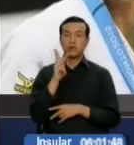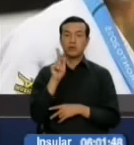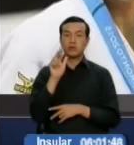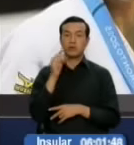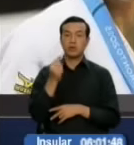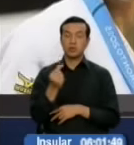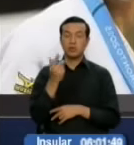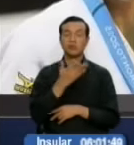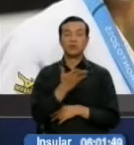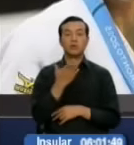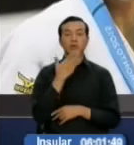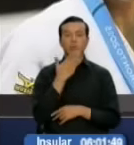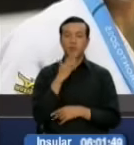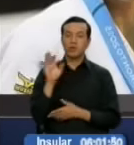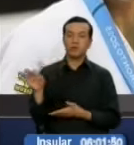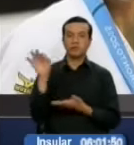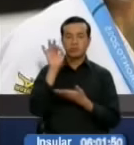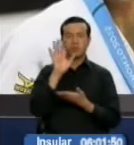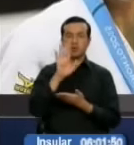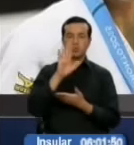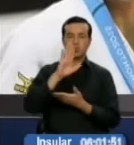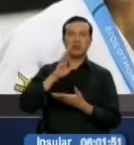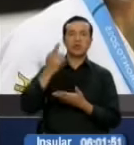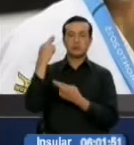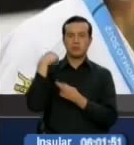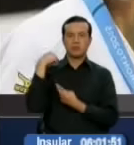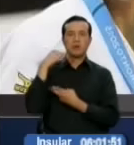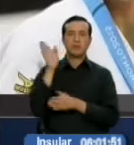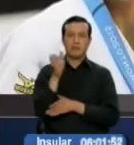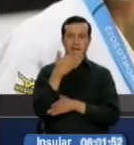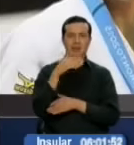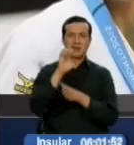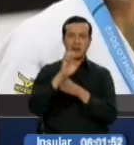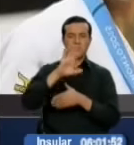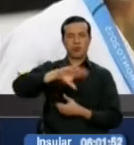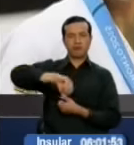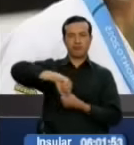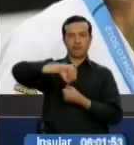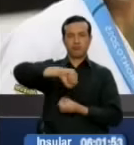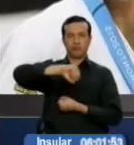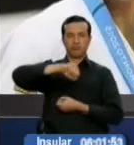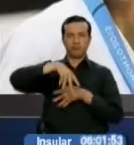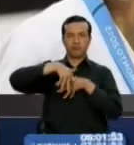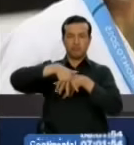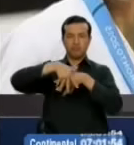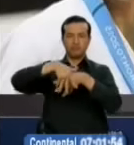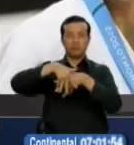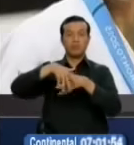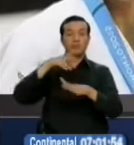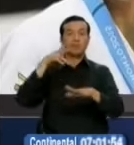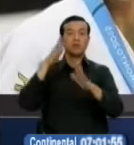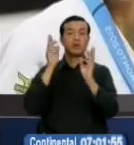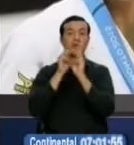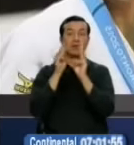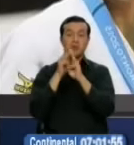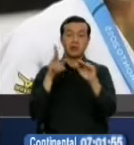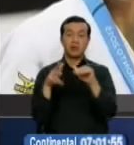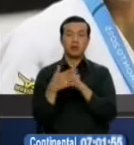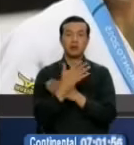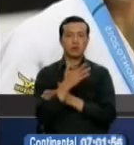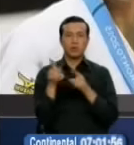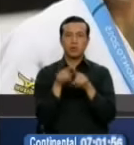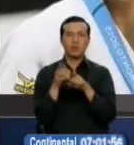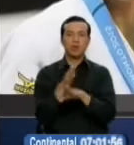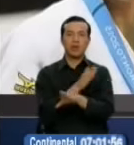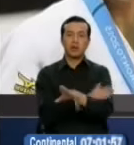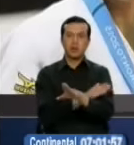kilogramos y que ha sido elegida para ser la abanderada tricolor en la ceremonia de inauguración, también fue medallista de oro en